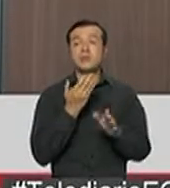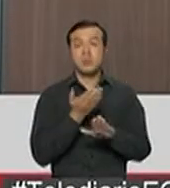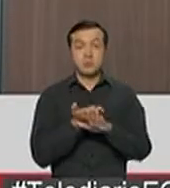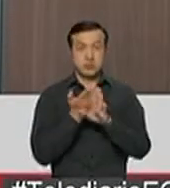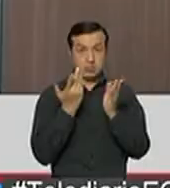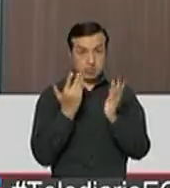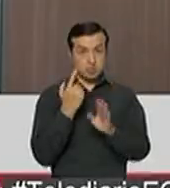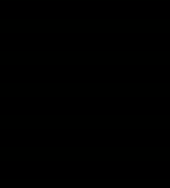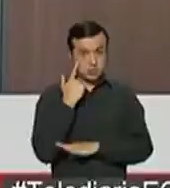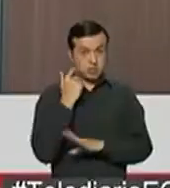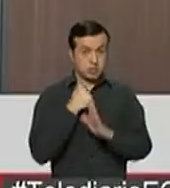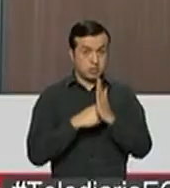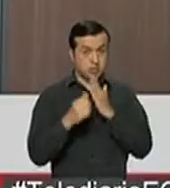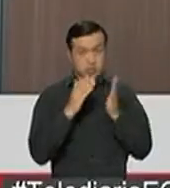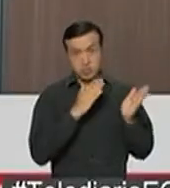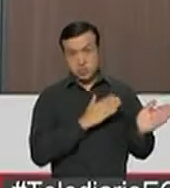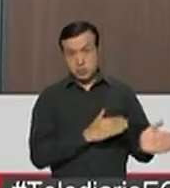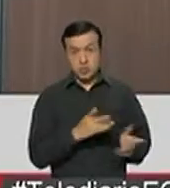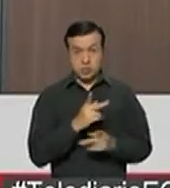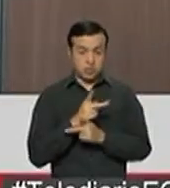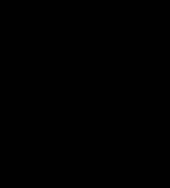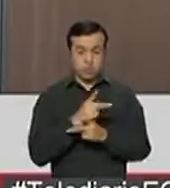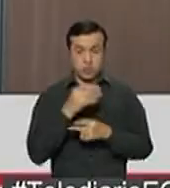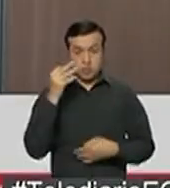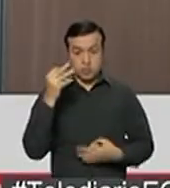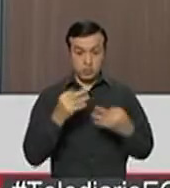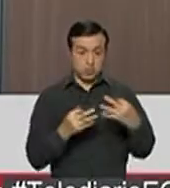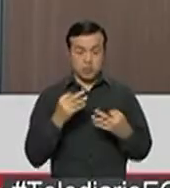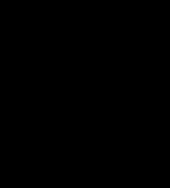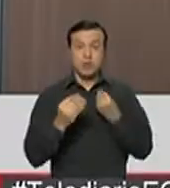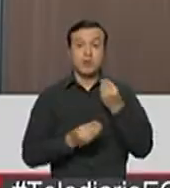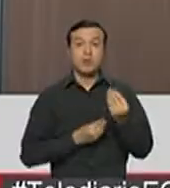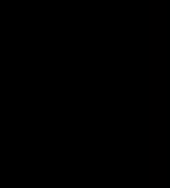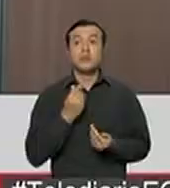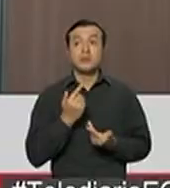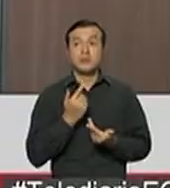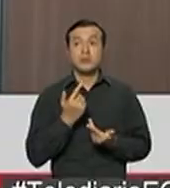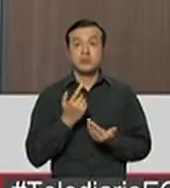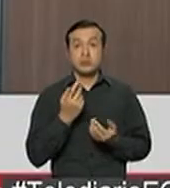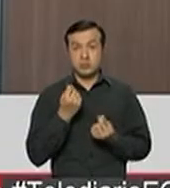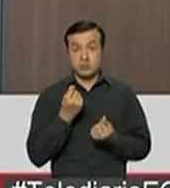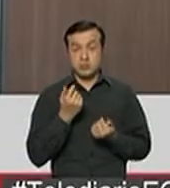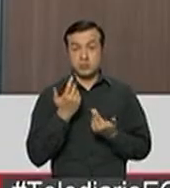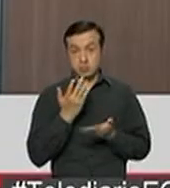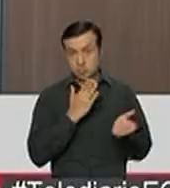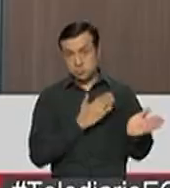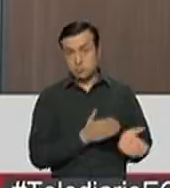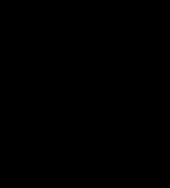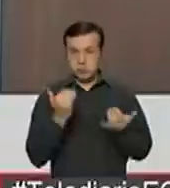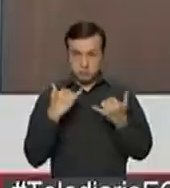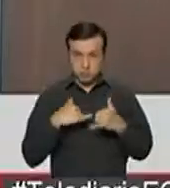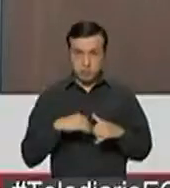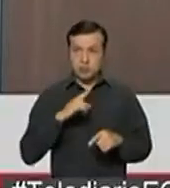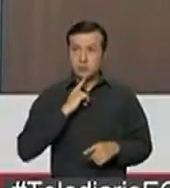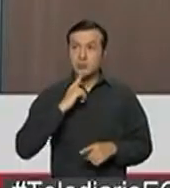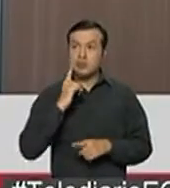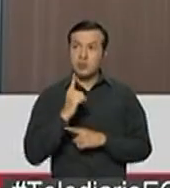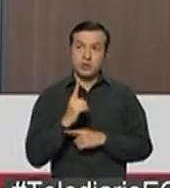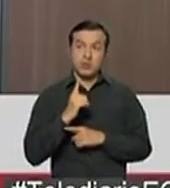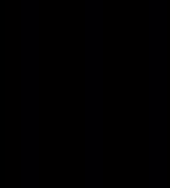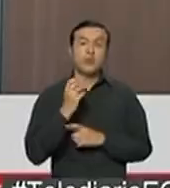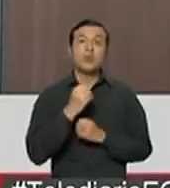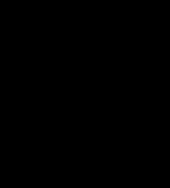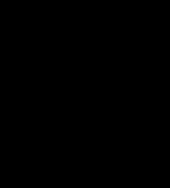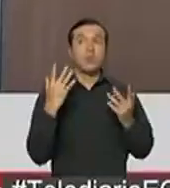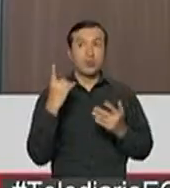que presente el Ministerio, el Consejo de la Judicatura, ubicar los recursos correspondientes. Será de un universo